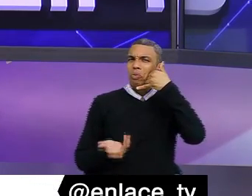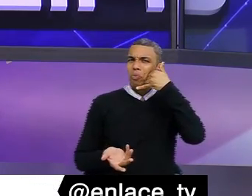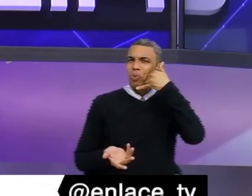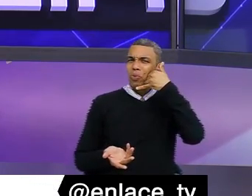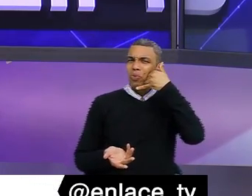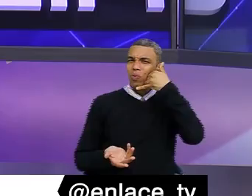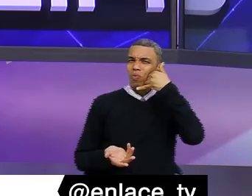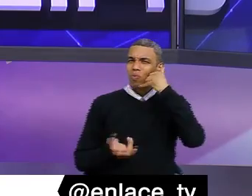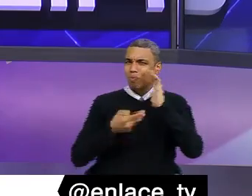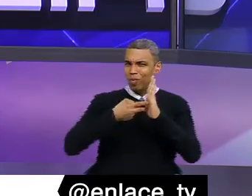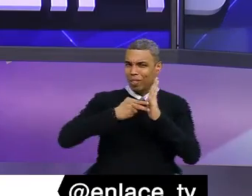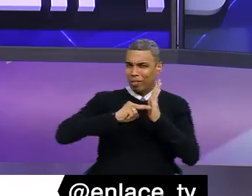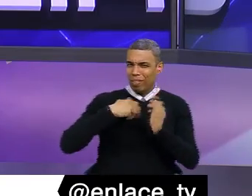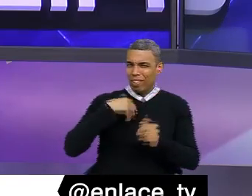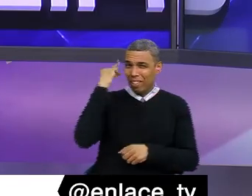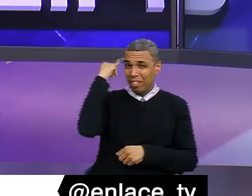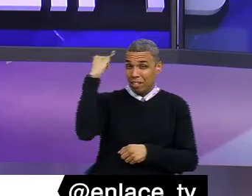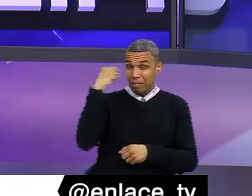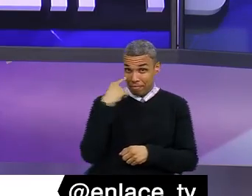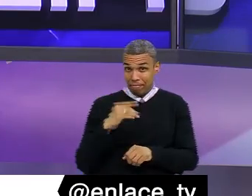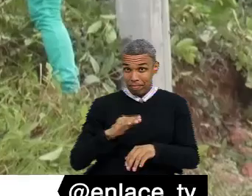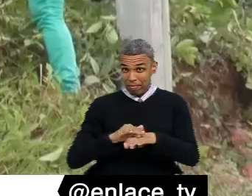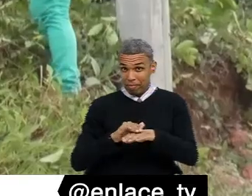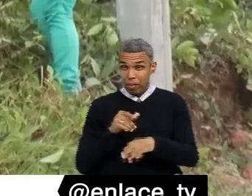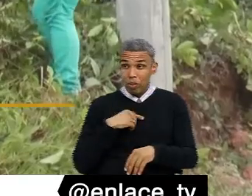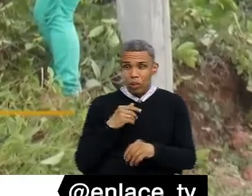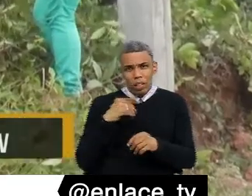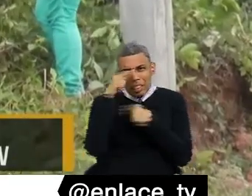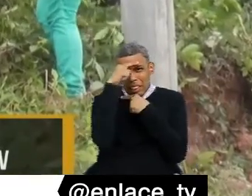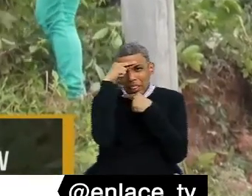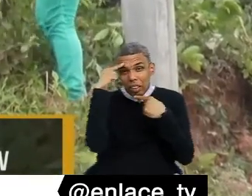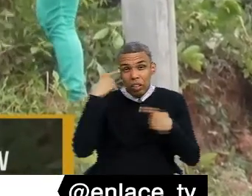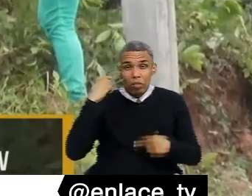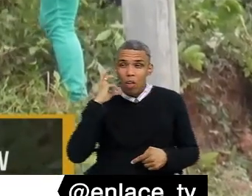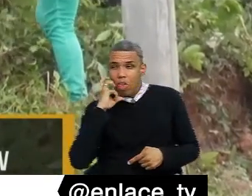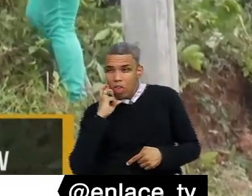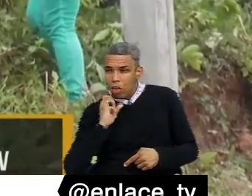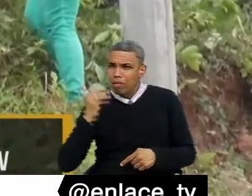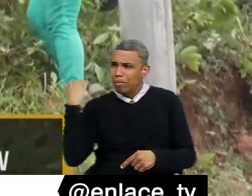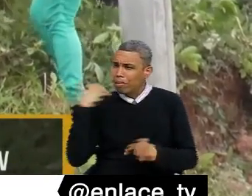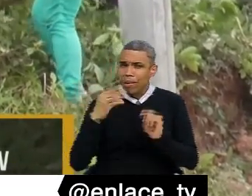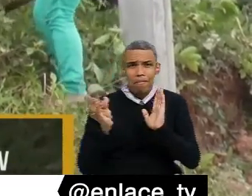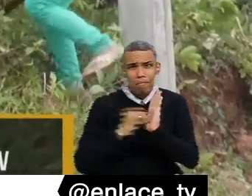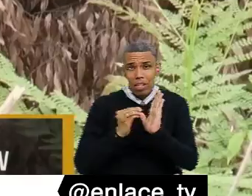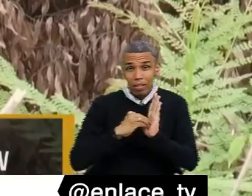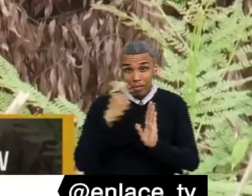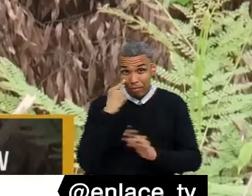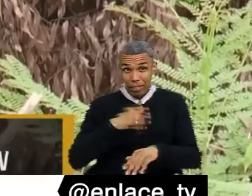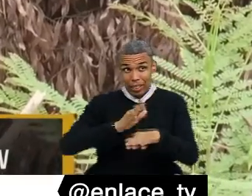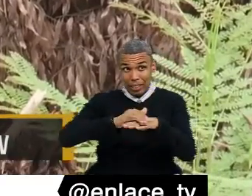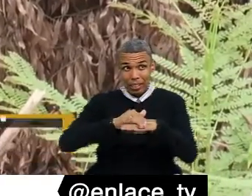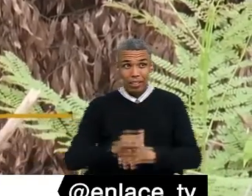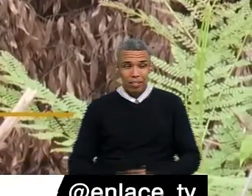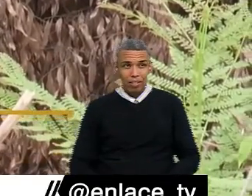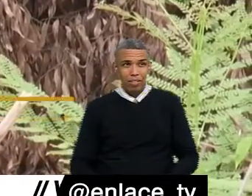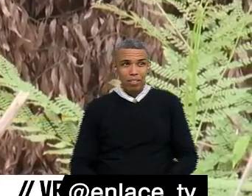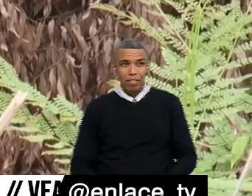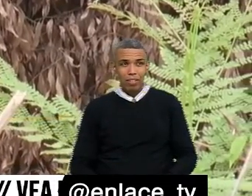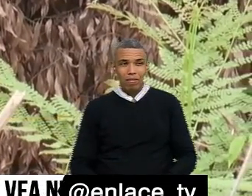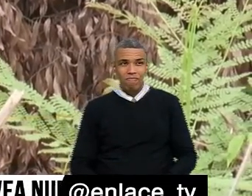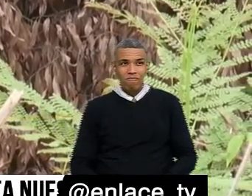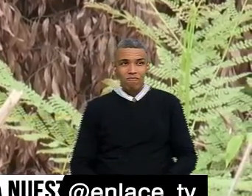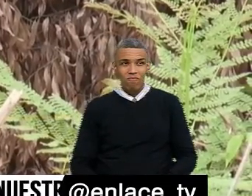arreglárselas por sus propios medios. Hace aproximadamente 20 días, Enlace Noticias acudió a este lejano sector de Barranca Bermeja,